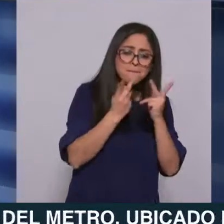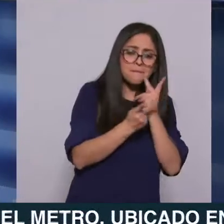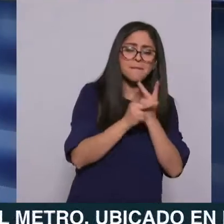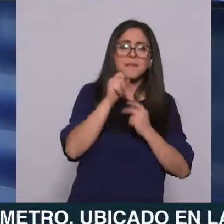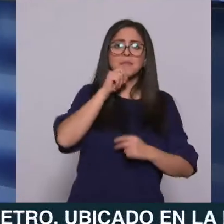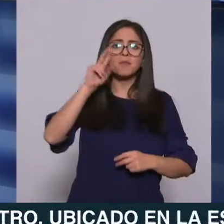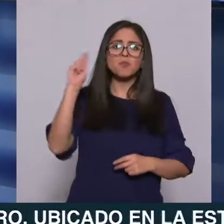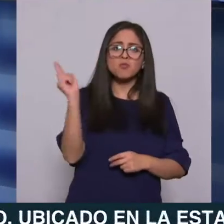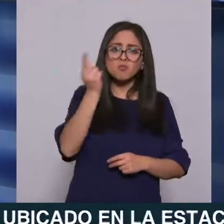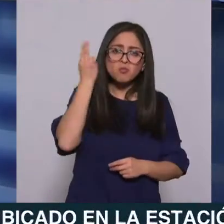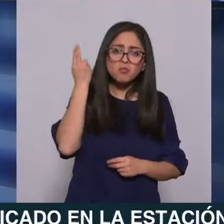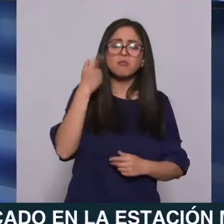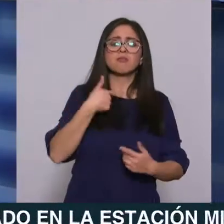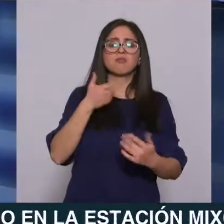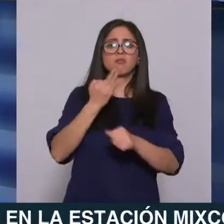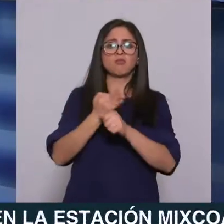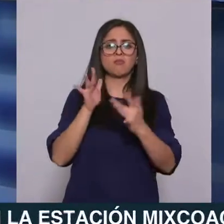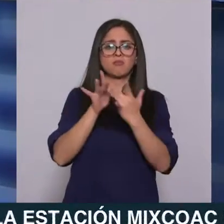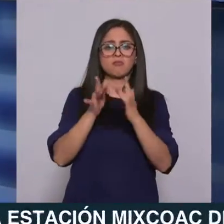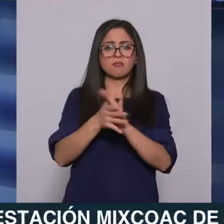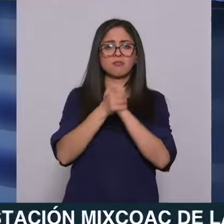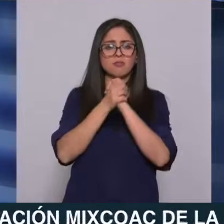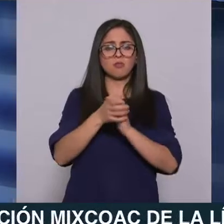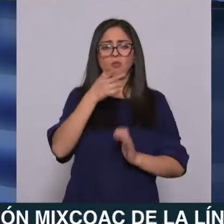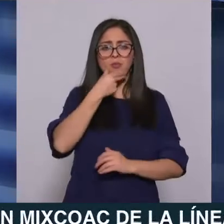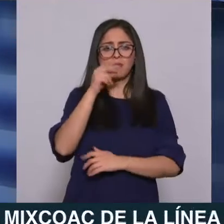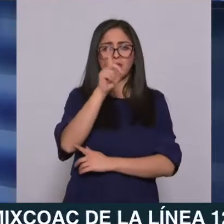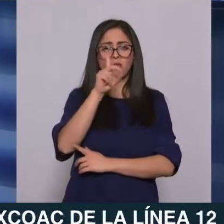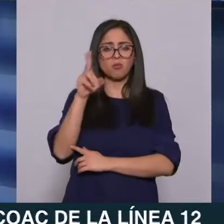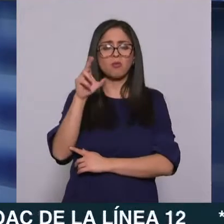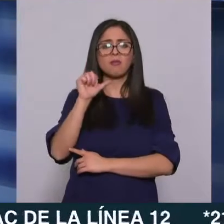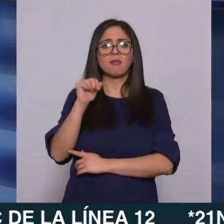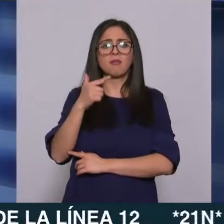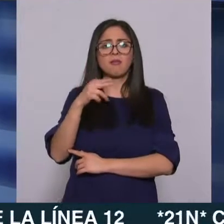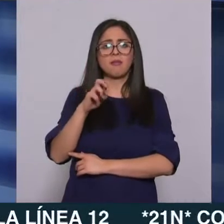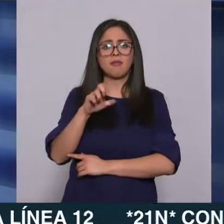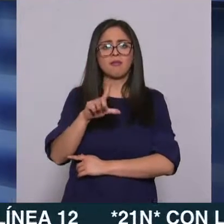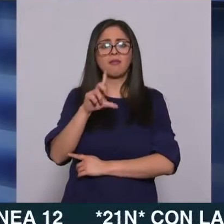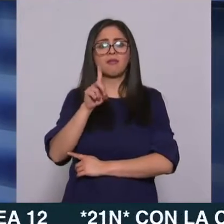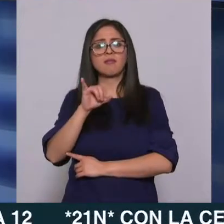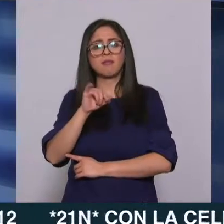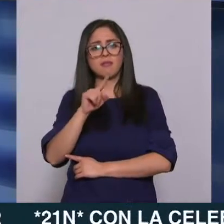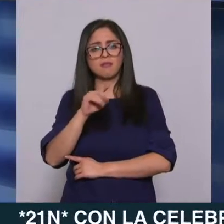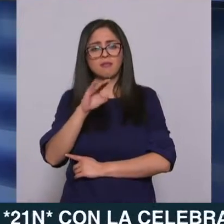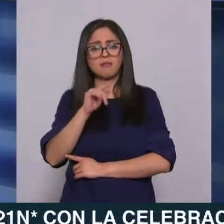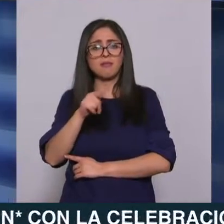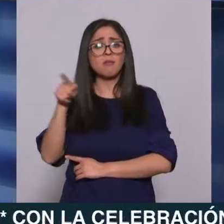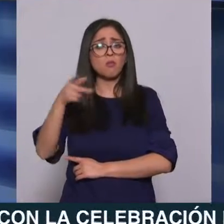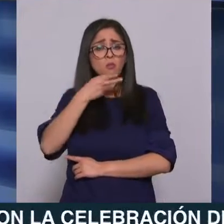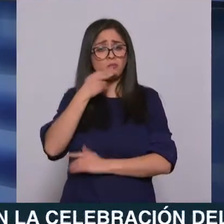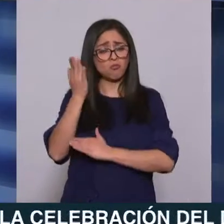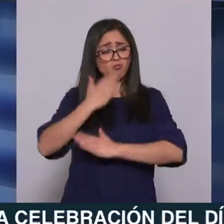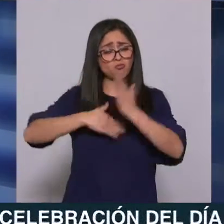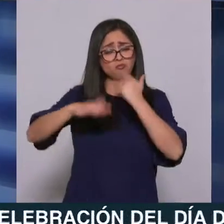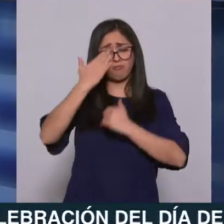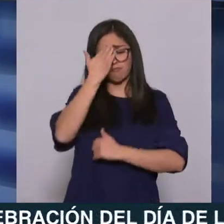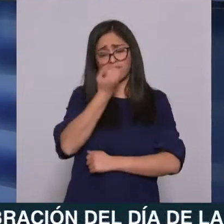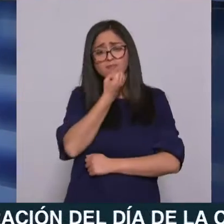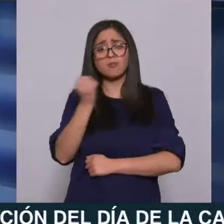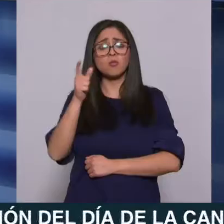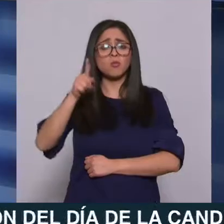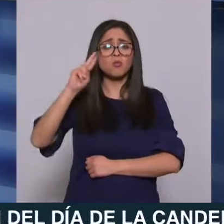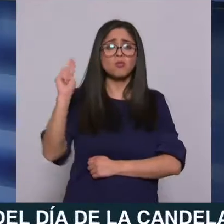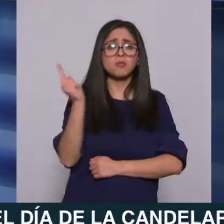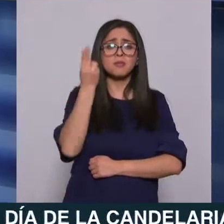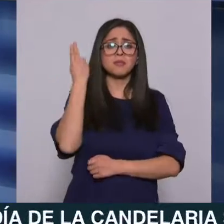UNAM. Saludamos en la línea telefónica al doctor Ángel Díaz Barriga, él es investigador emérito del Instituto de Investigaciones sobre la Universidad y